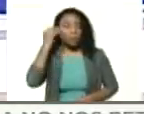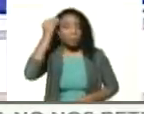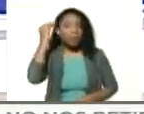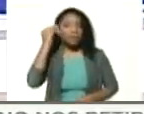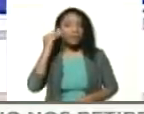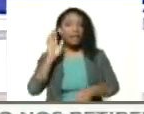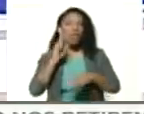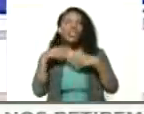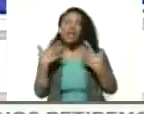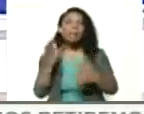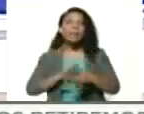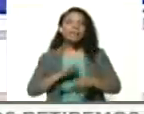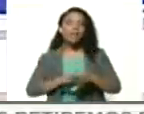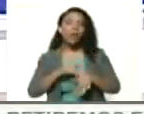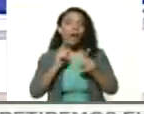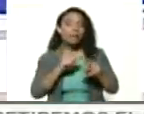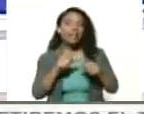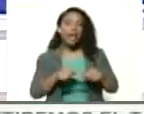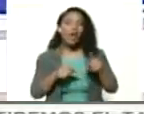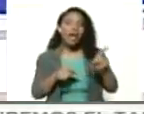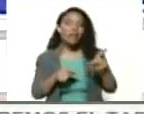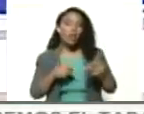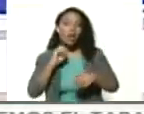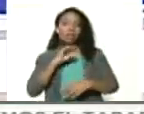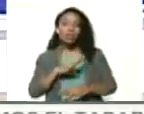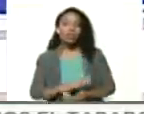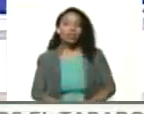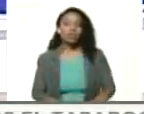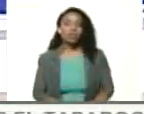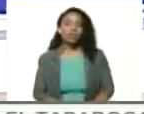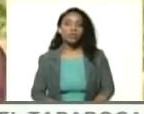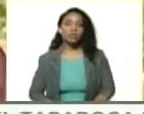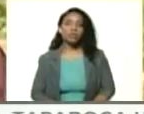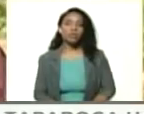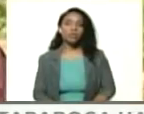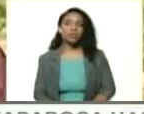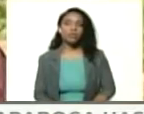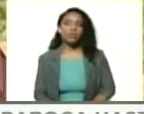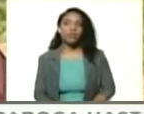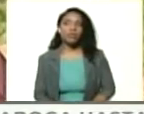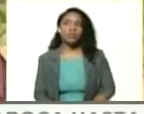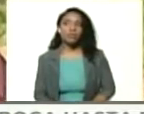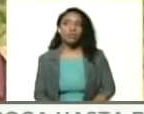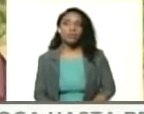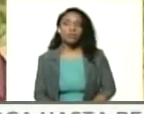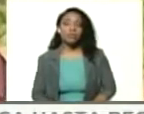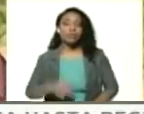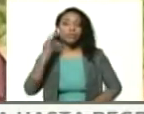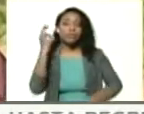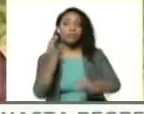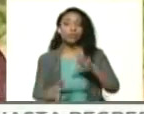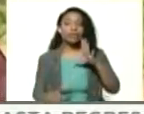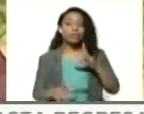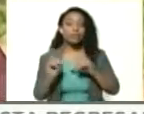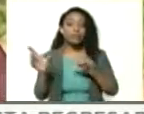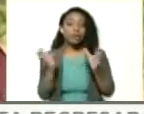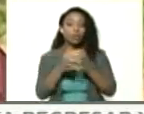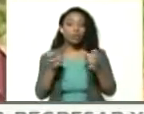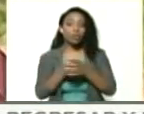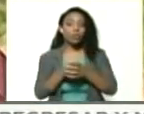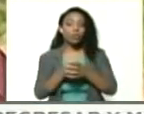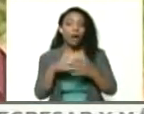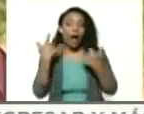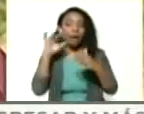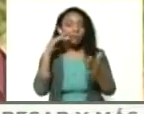hubiera ocurrido? ¿Cómo hubiera quedado eso para la historia, Ernesto? Sí, presidente, pero por fortuna ni siquiera ese gabinete de Carmona, del cual